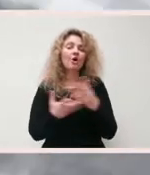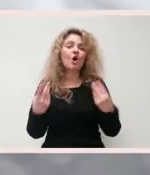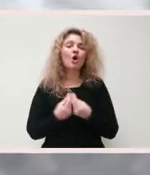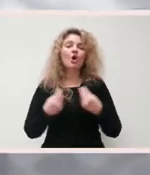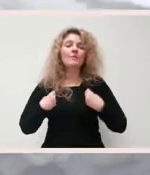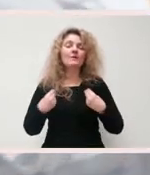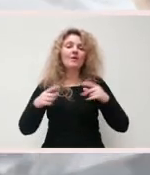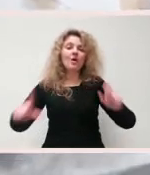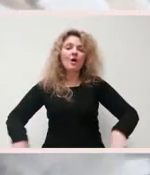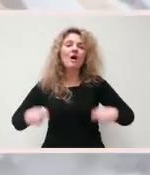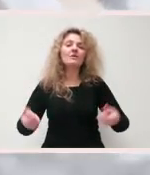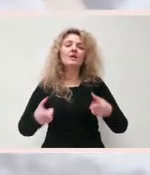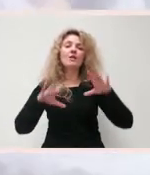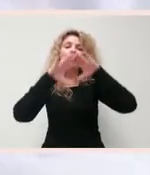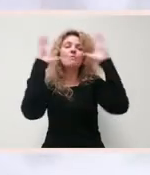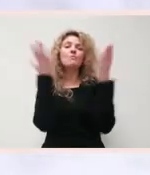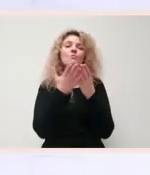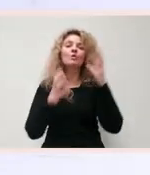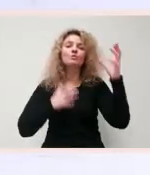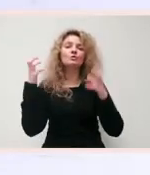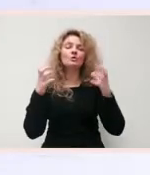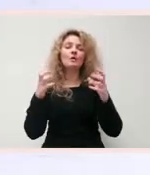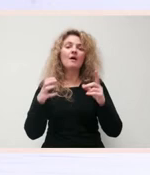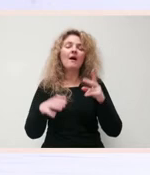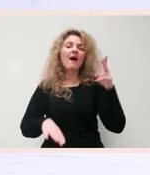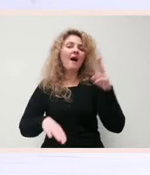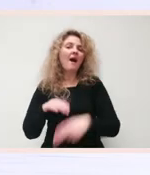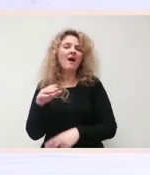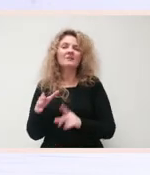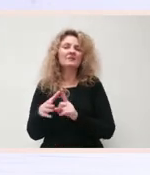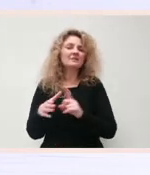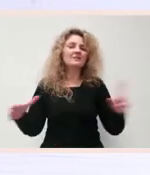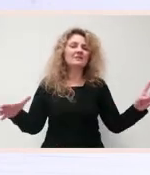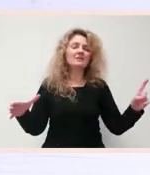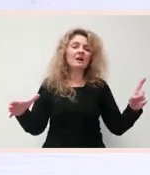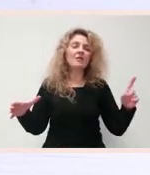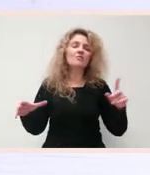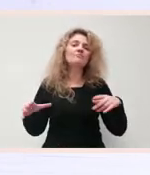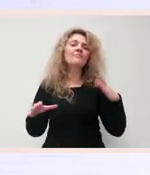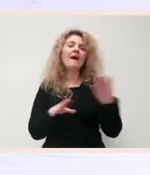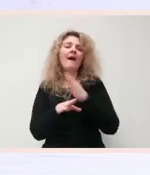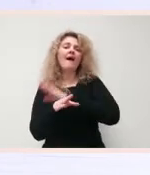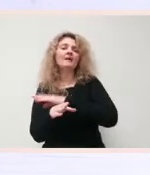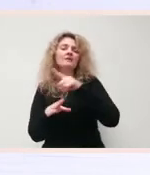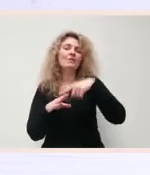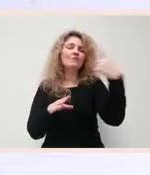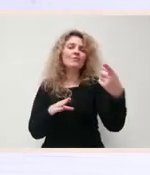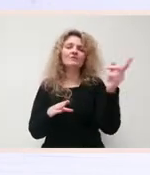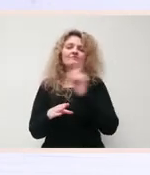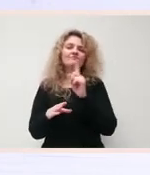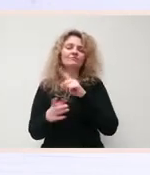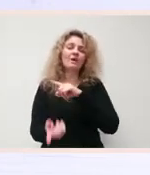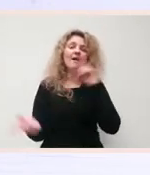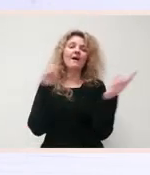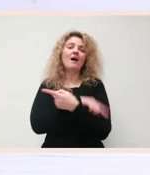o campesiñado convivindo coa natureza e co mundo animal, pero xa fuxindo do anecdotismo do rexionalismo galego